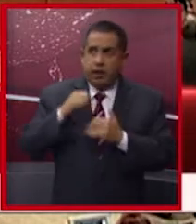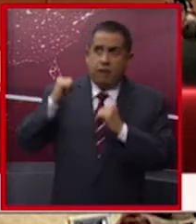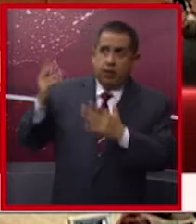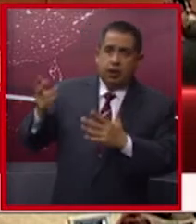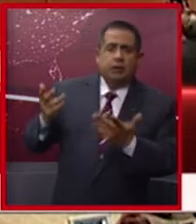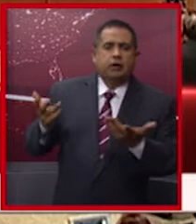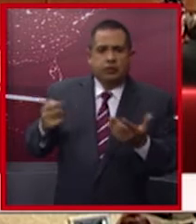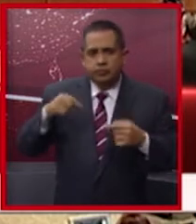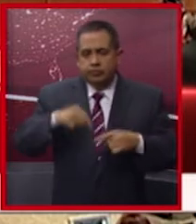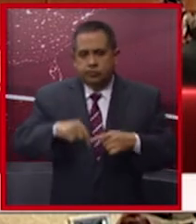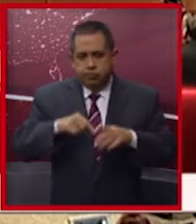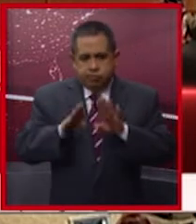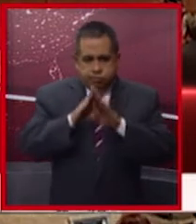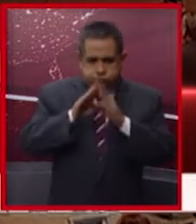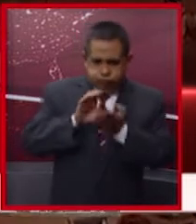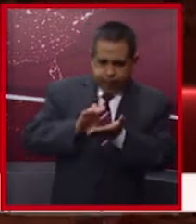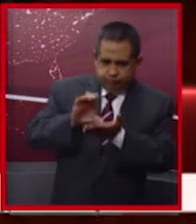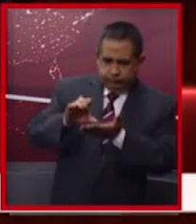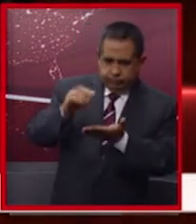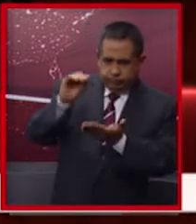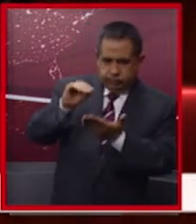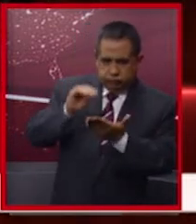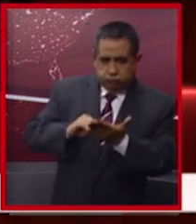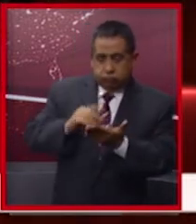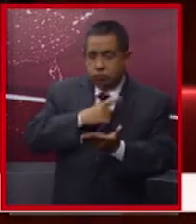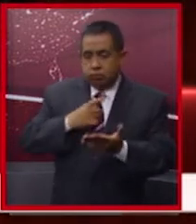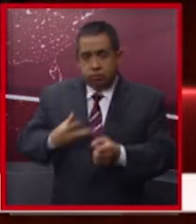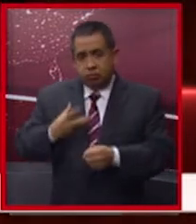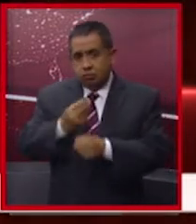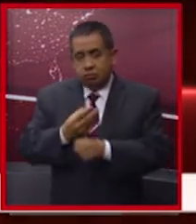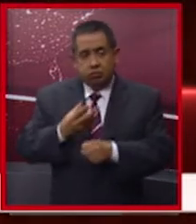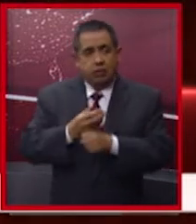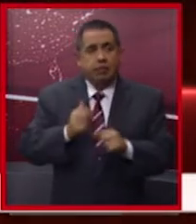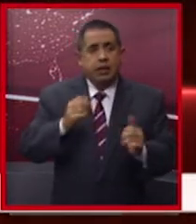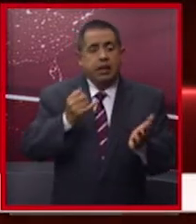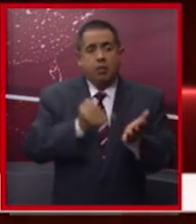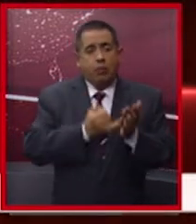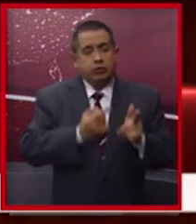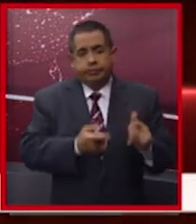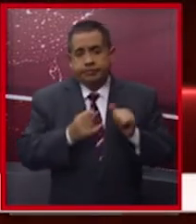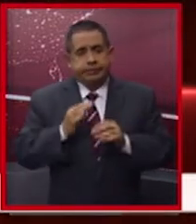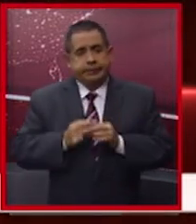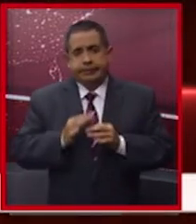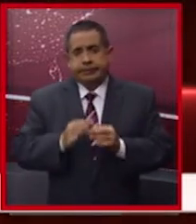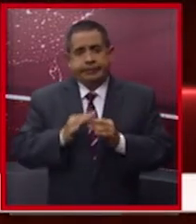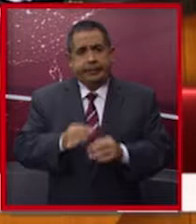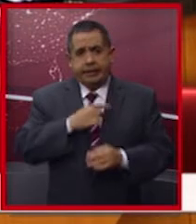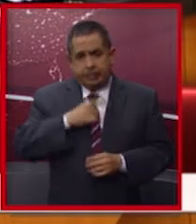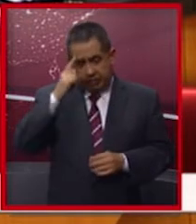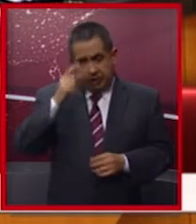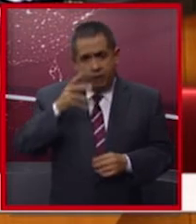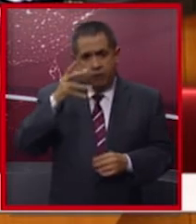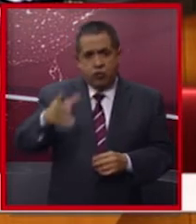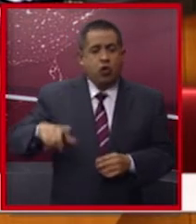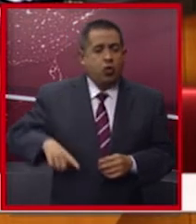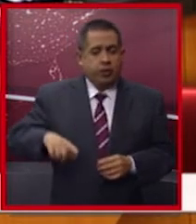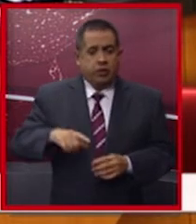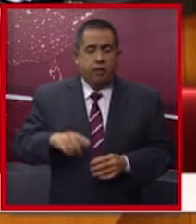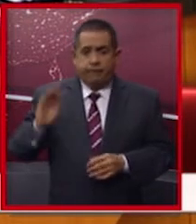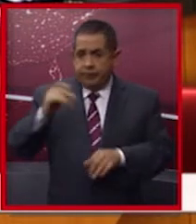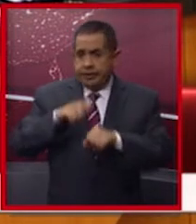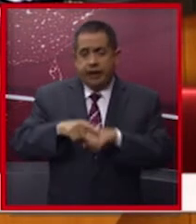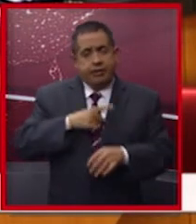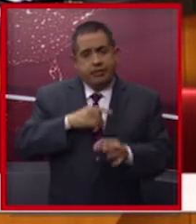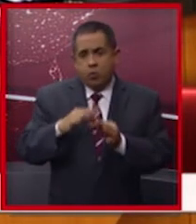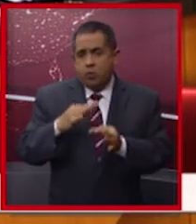el paquete económico deberá abonar a la estabilidad fiscal y la trayectoria multianual de la consolidación fiscal que ha emprendido el gobierno